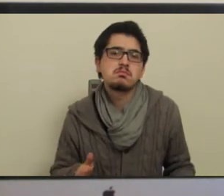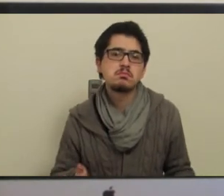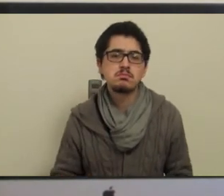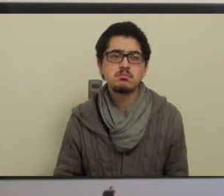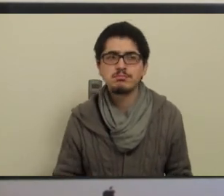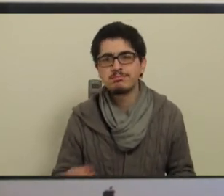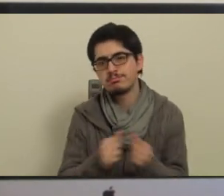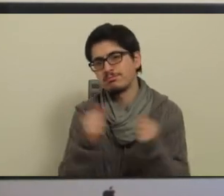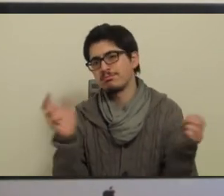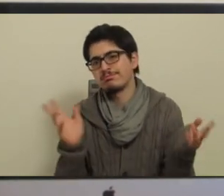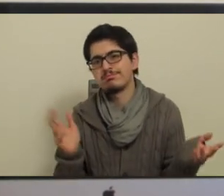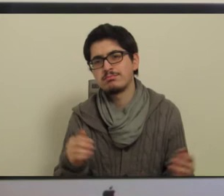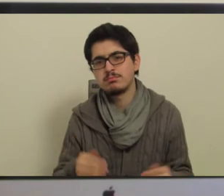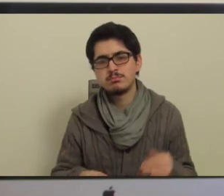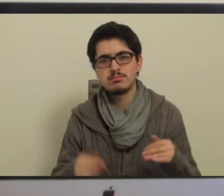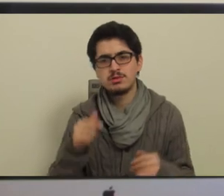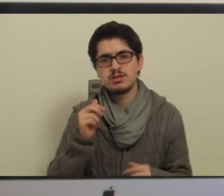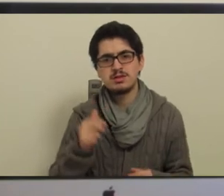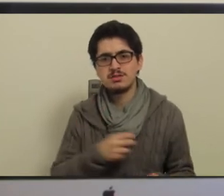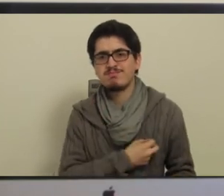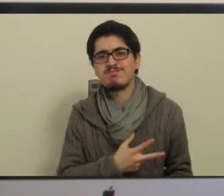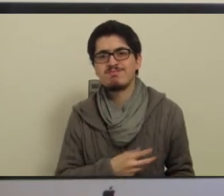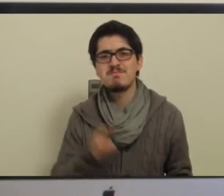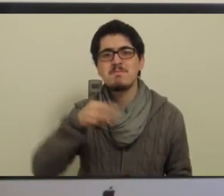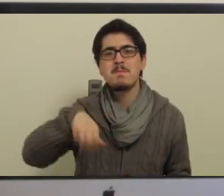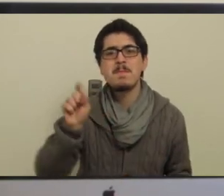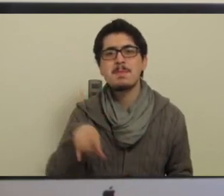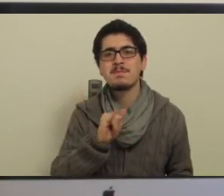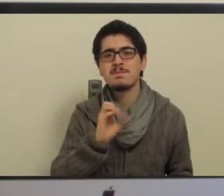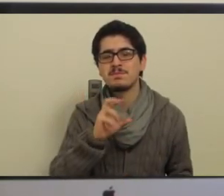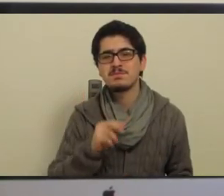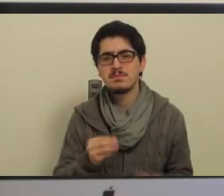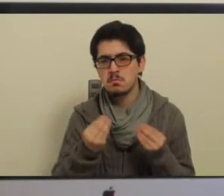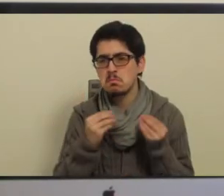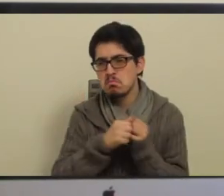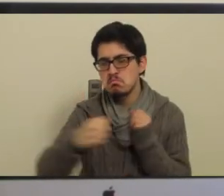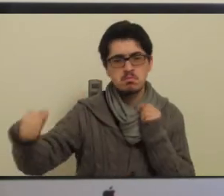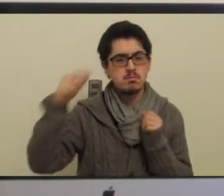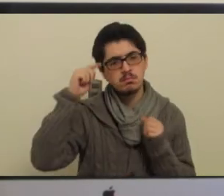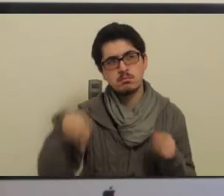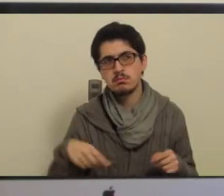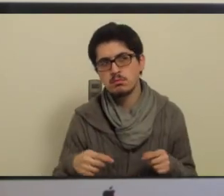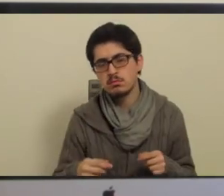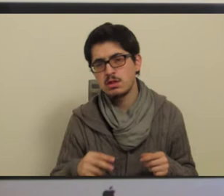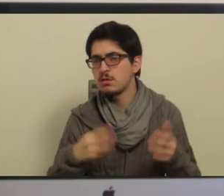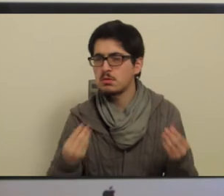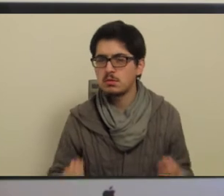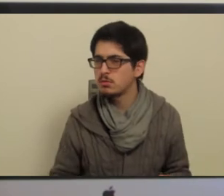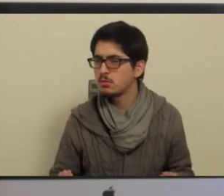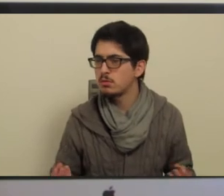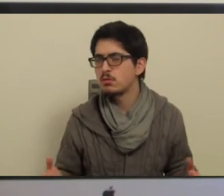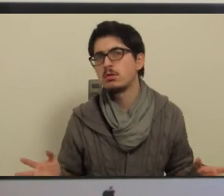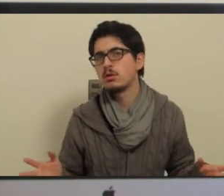en mí y que iba a ser bastante alejado porque obviamente yo soy de Chile y México está muy lejos. Pero sin embargo, el hecho